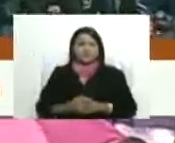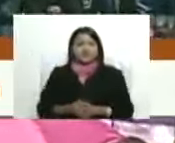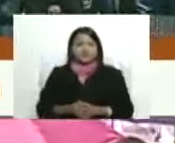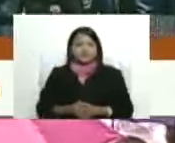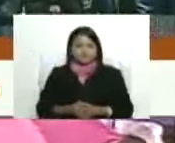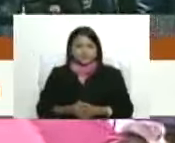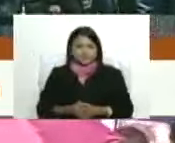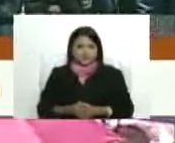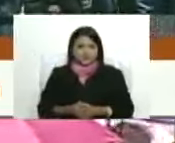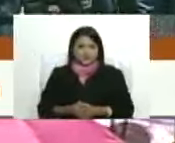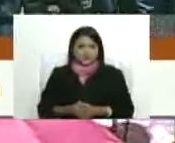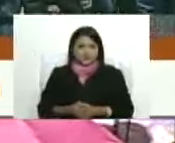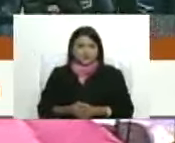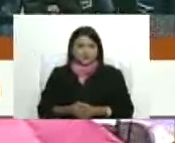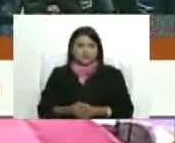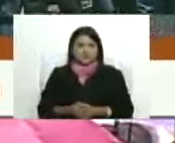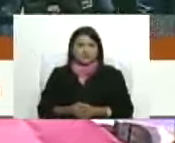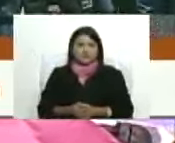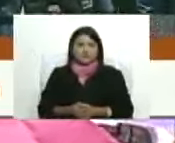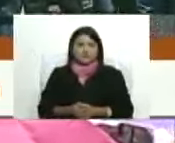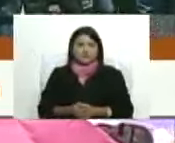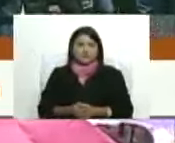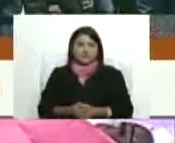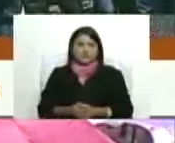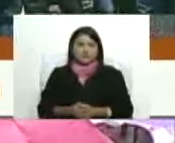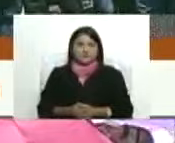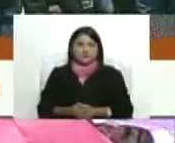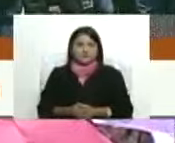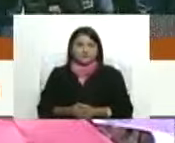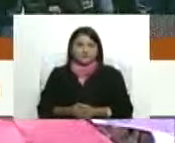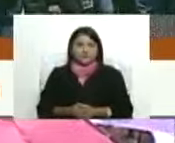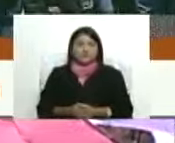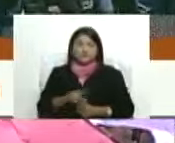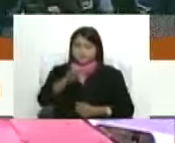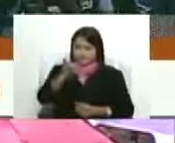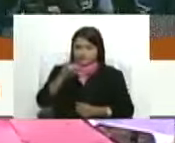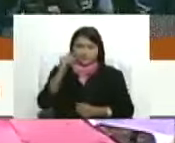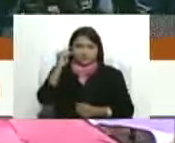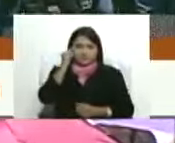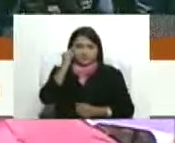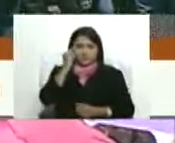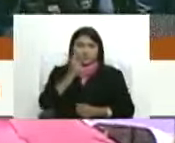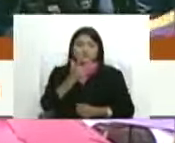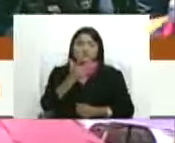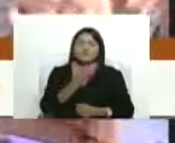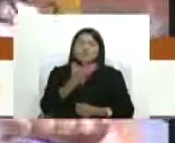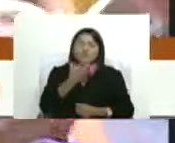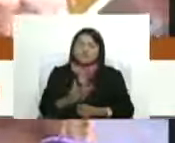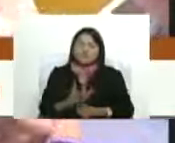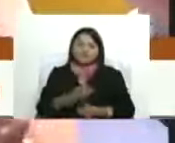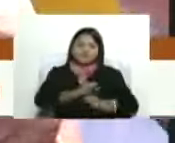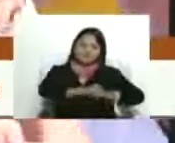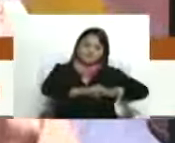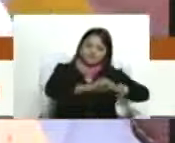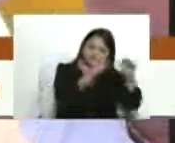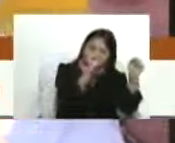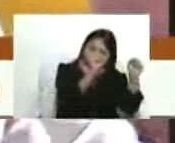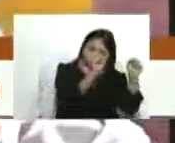venezolanos y después ese día de diciembre la